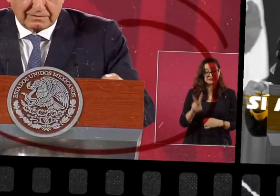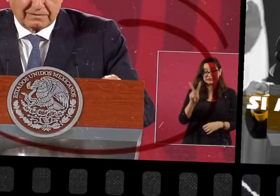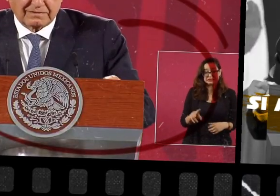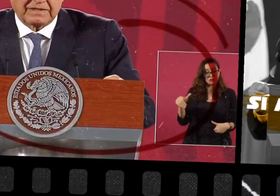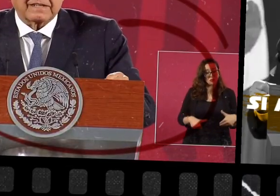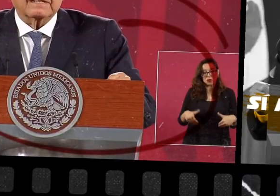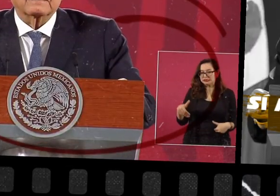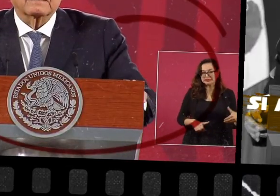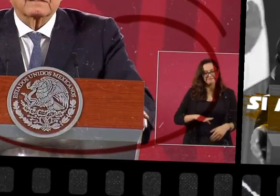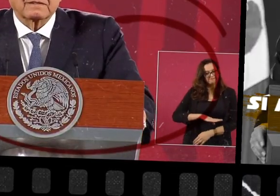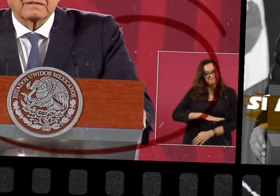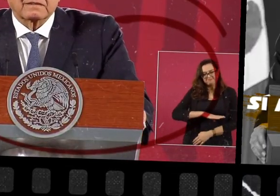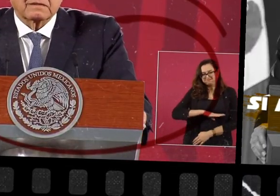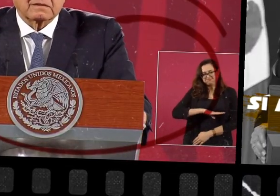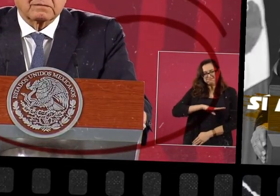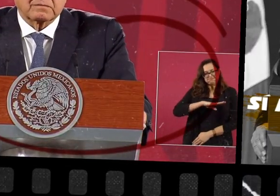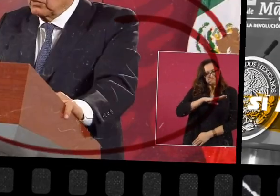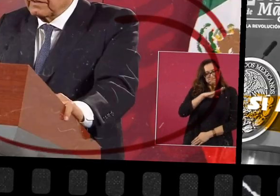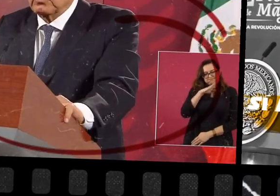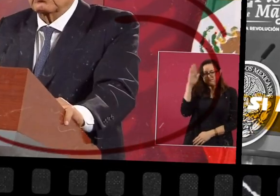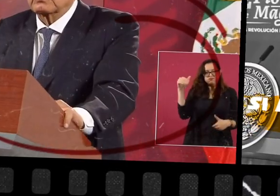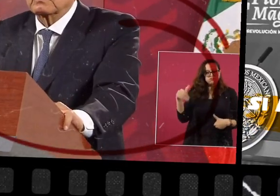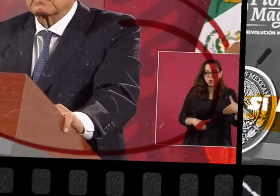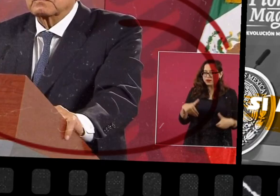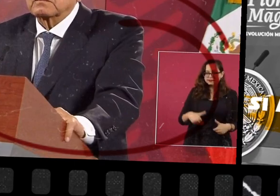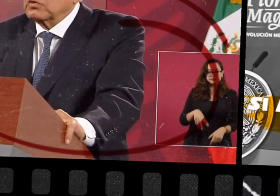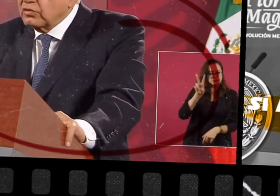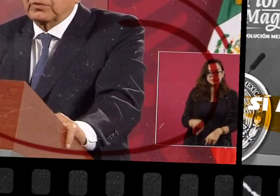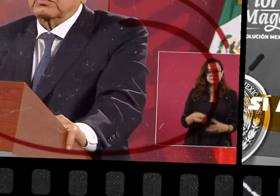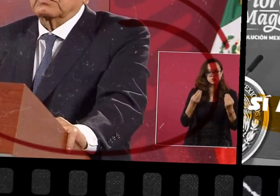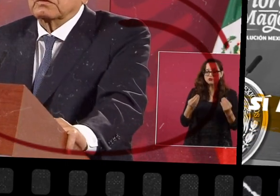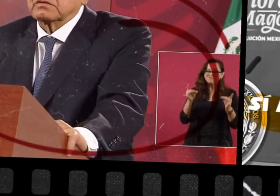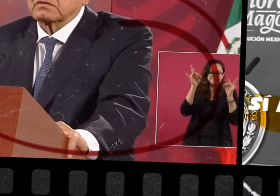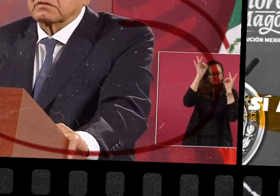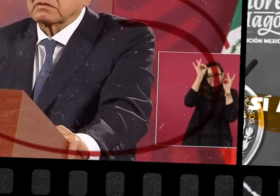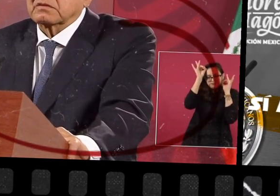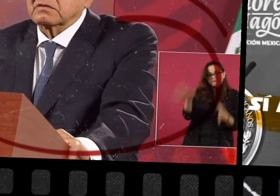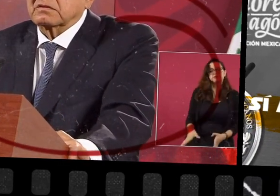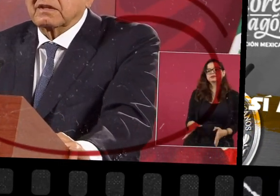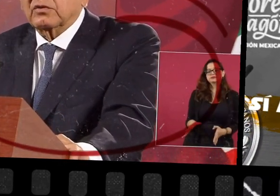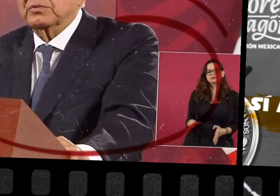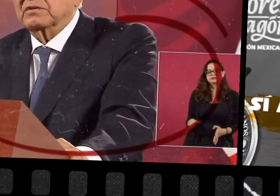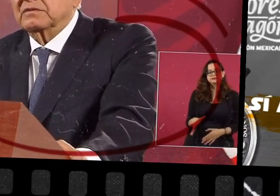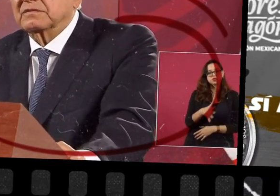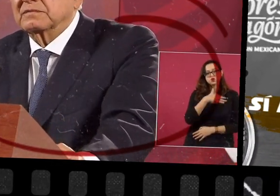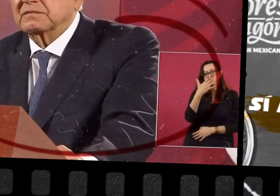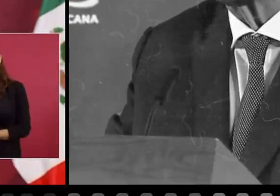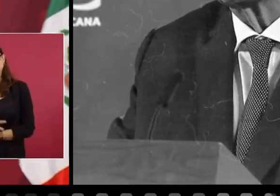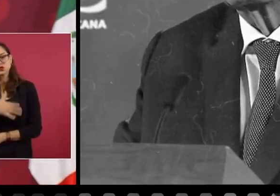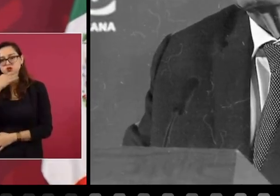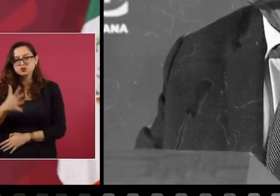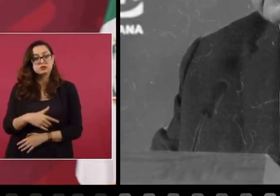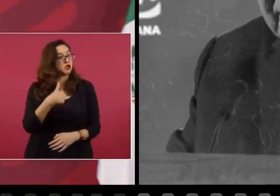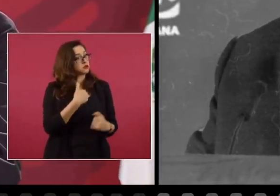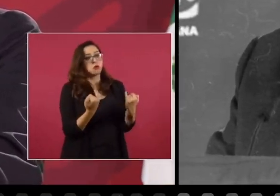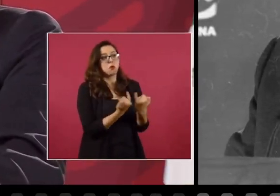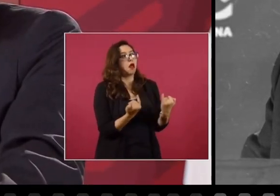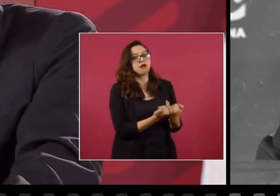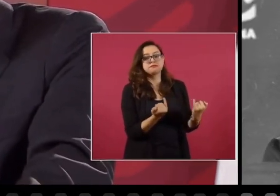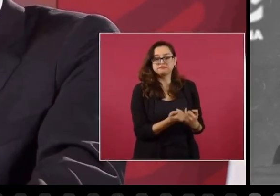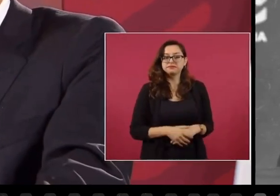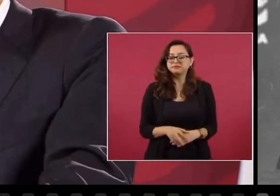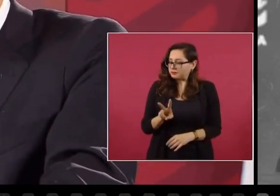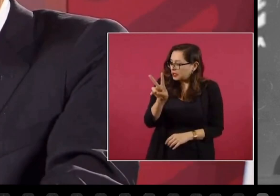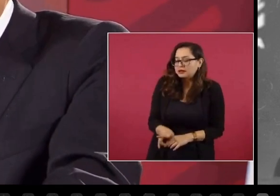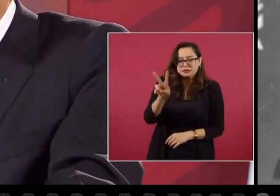lo que me irrita, me molesta mucho, no lo soporto, es la corrupción. Ni yo. O